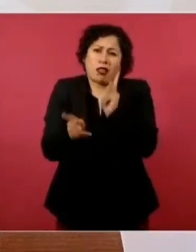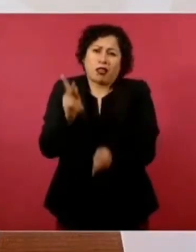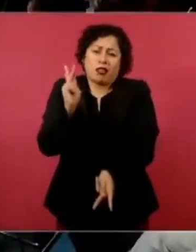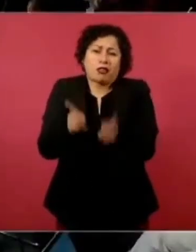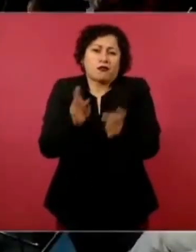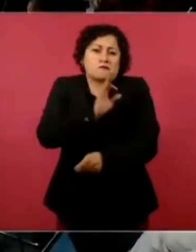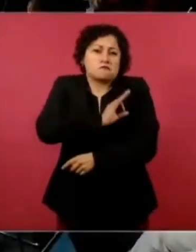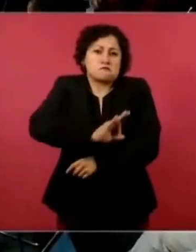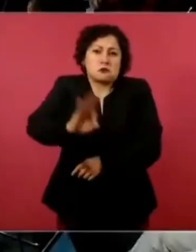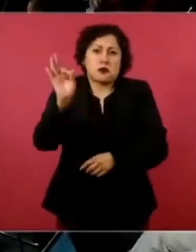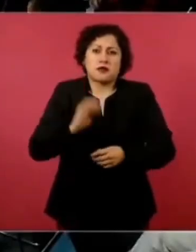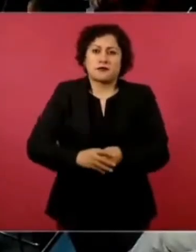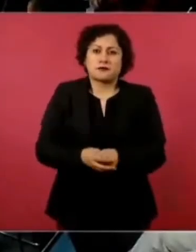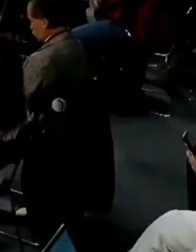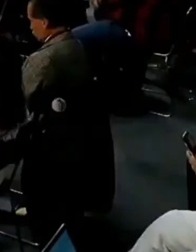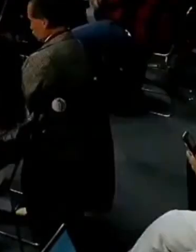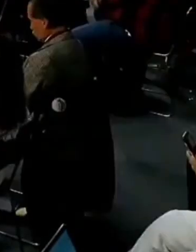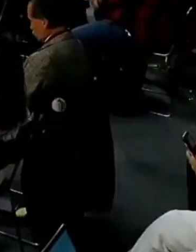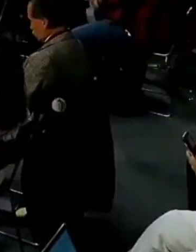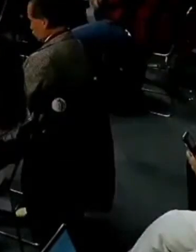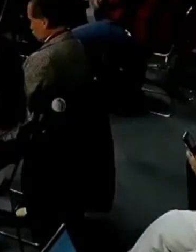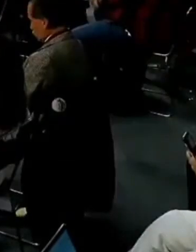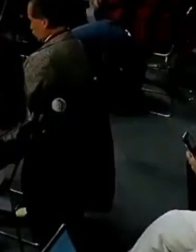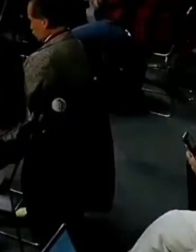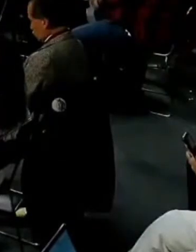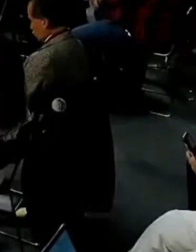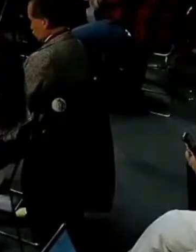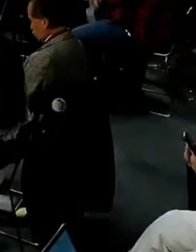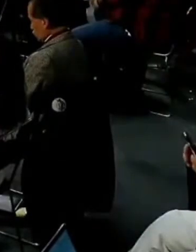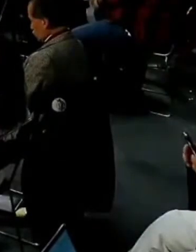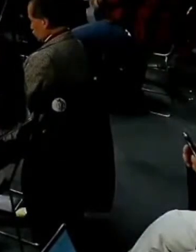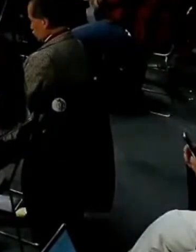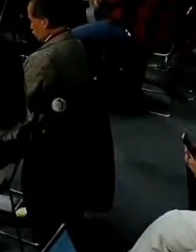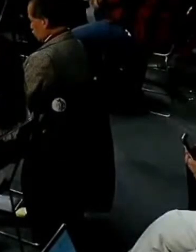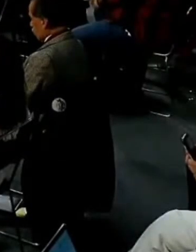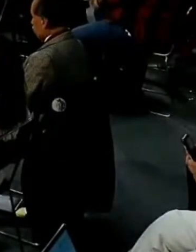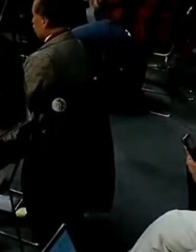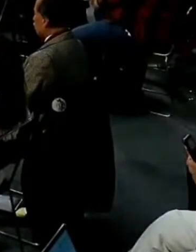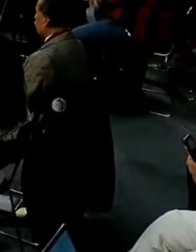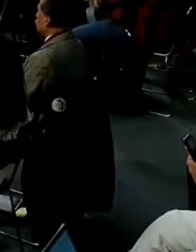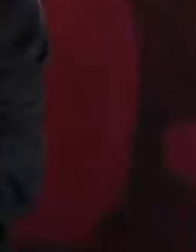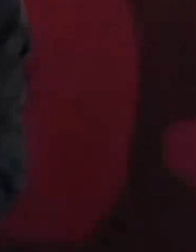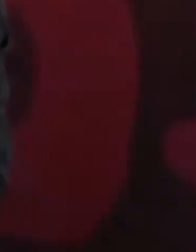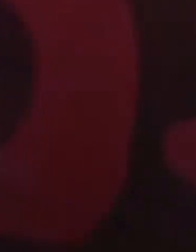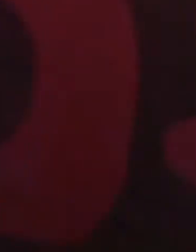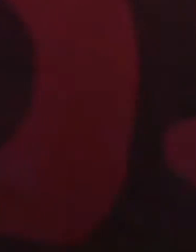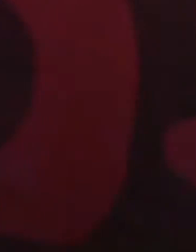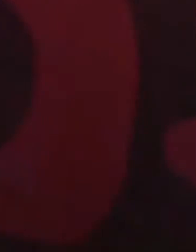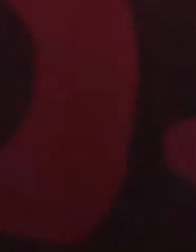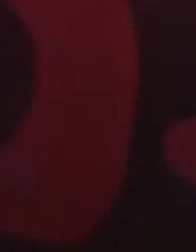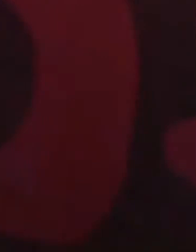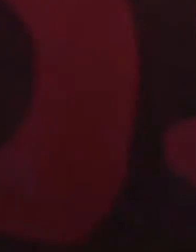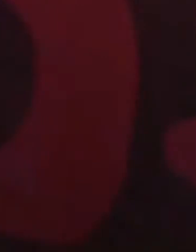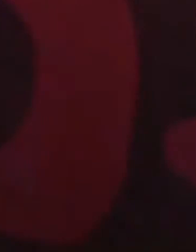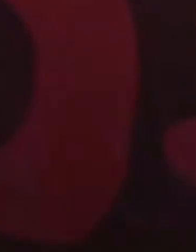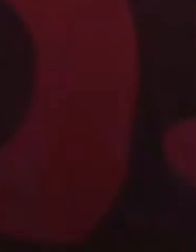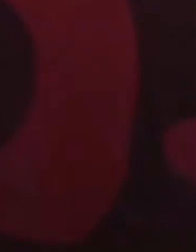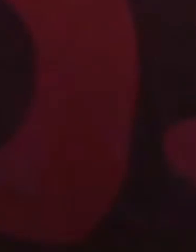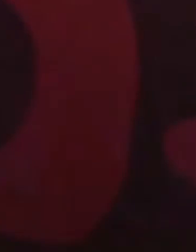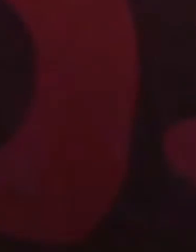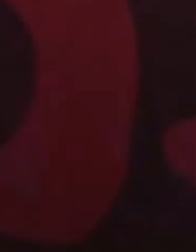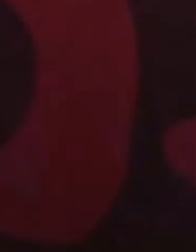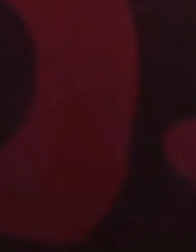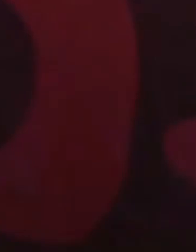Y no vamos a hablar de política. Mi presidenta es